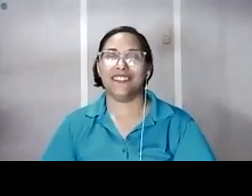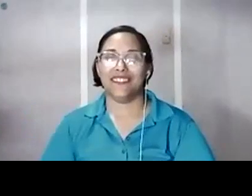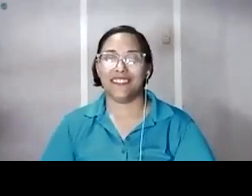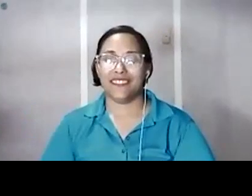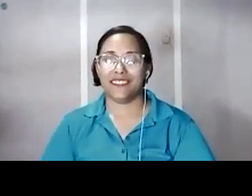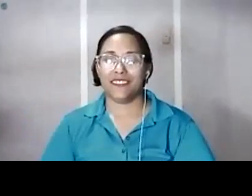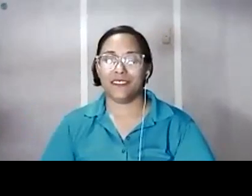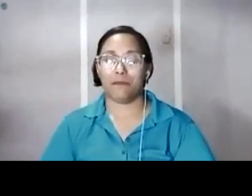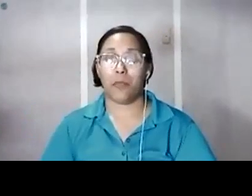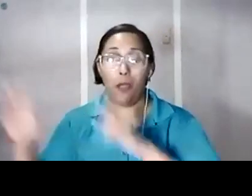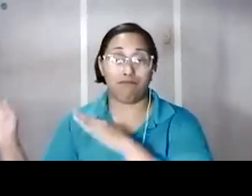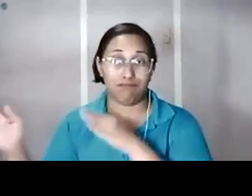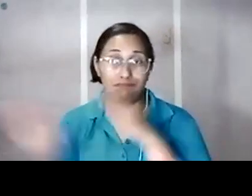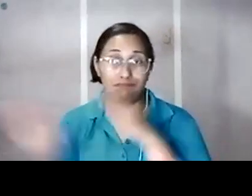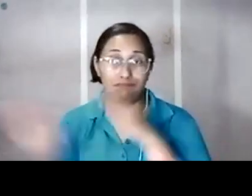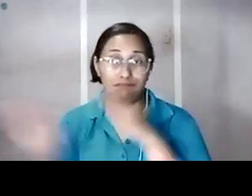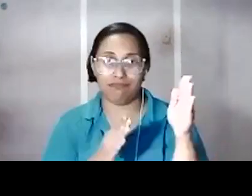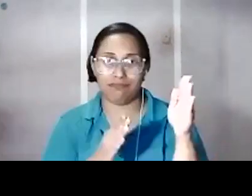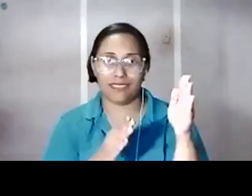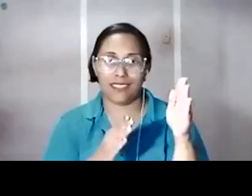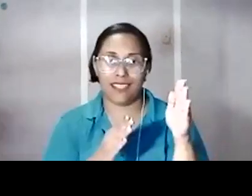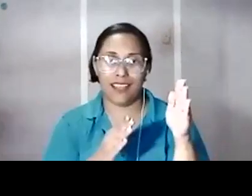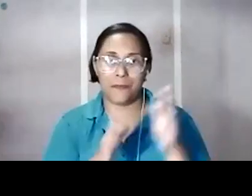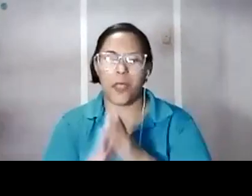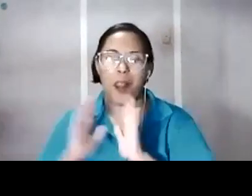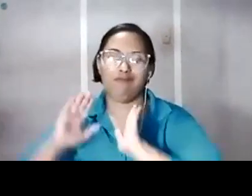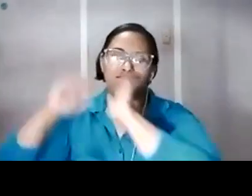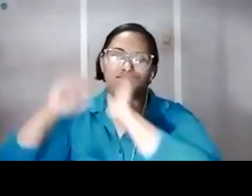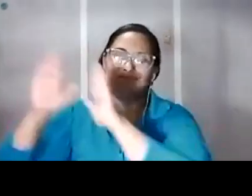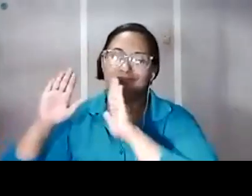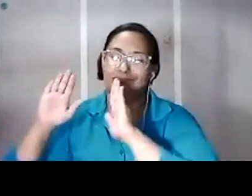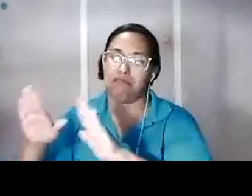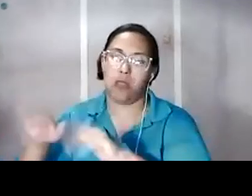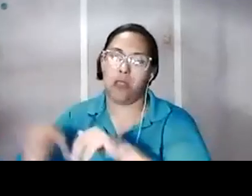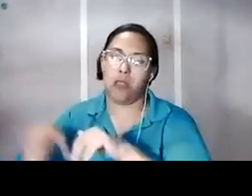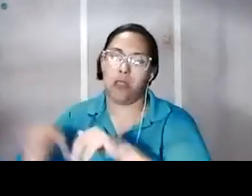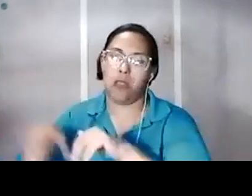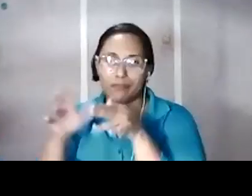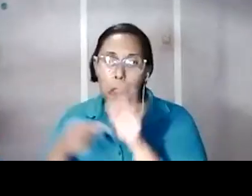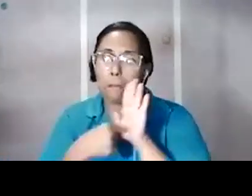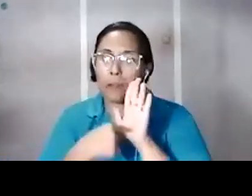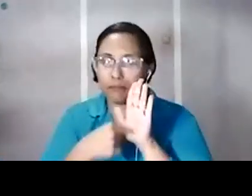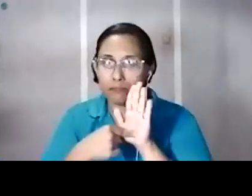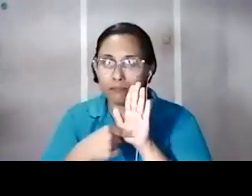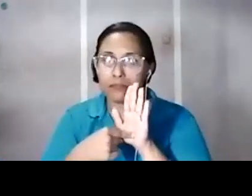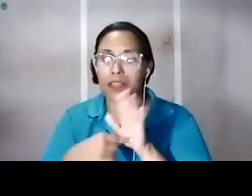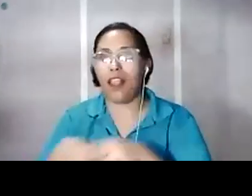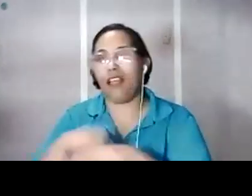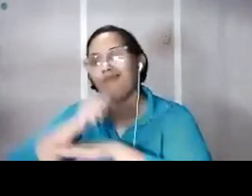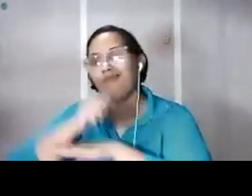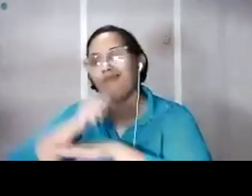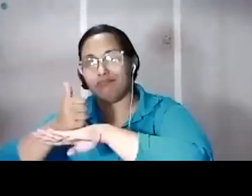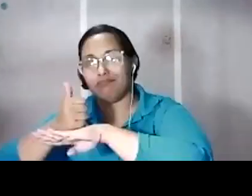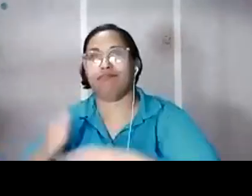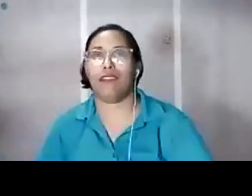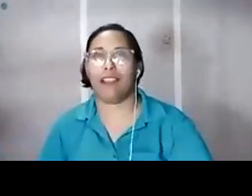que preparara una de las maravillas que él hace para que la presentara en la fundación. Pues